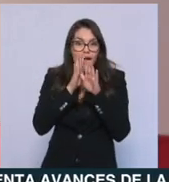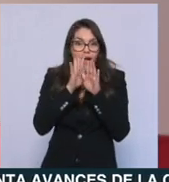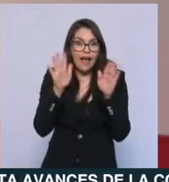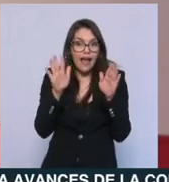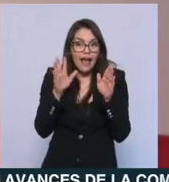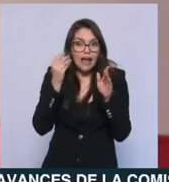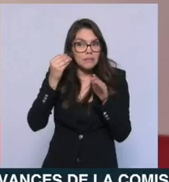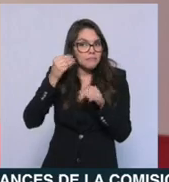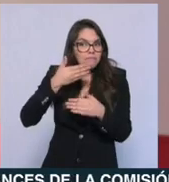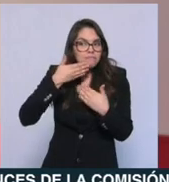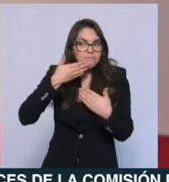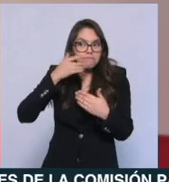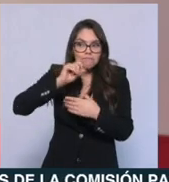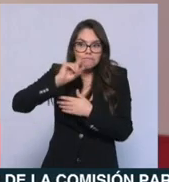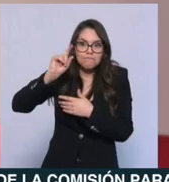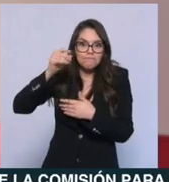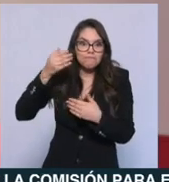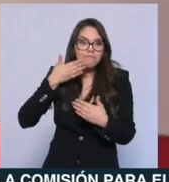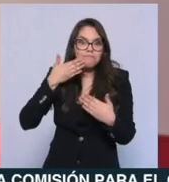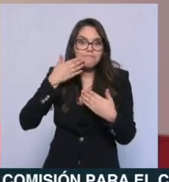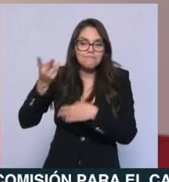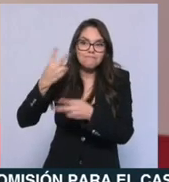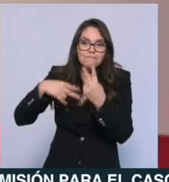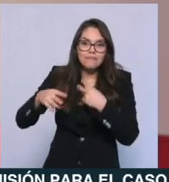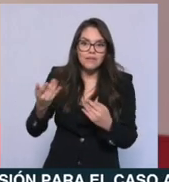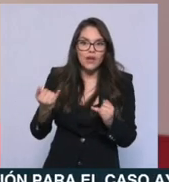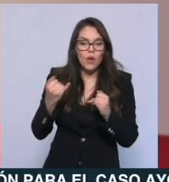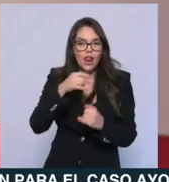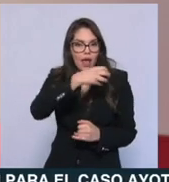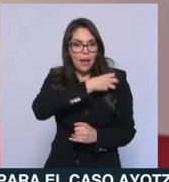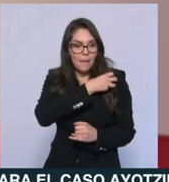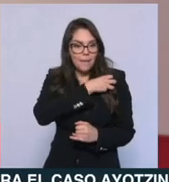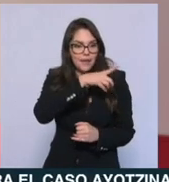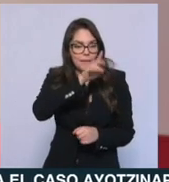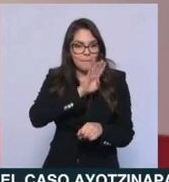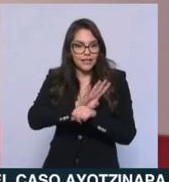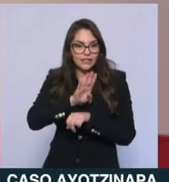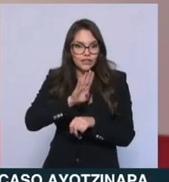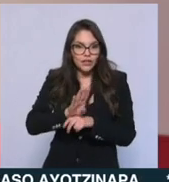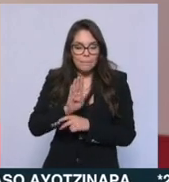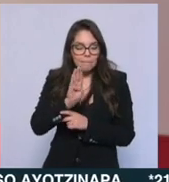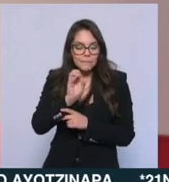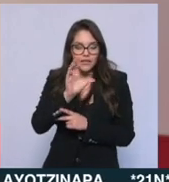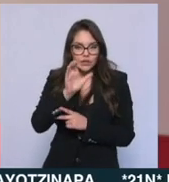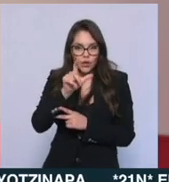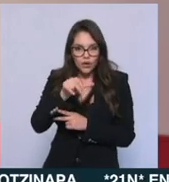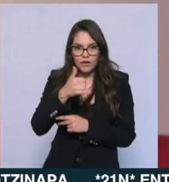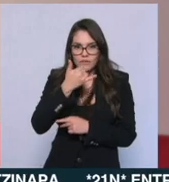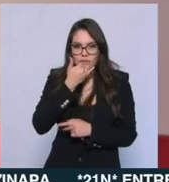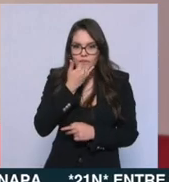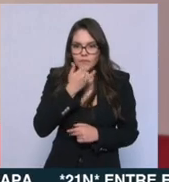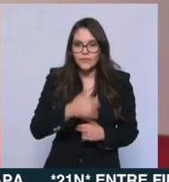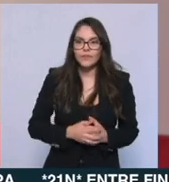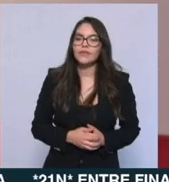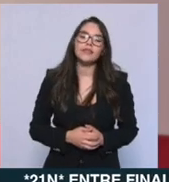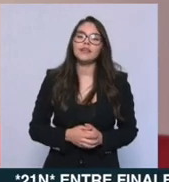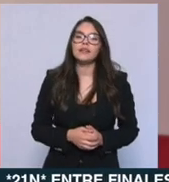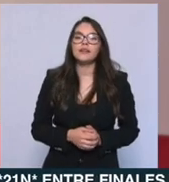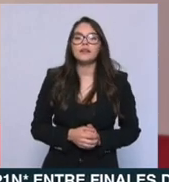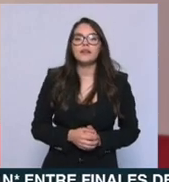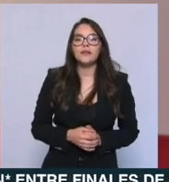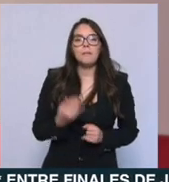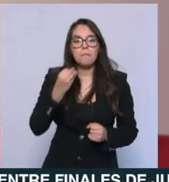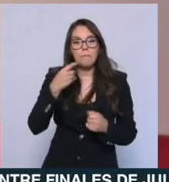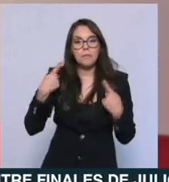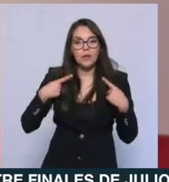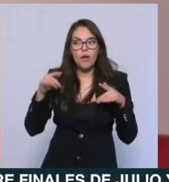de tanto éxito, ¿no? Con una capital como es Barcelona, que tiene una proyección, un magnetismo innegable. Mucha gente